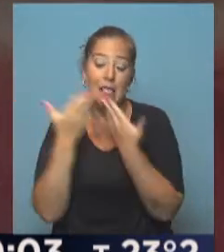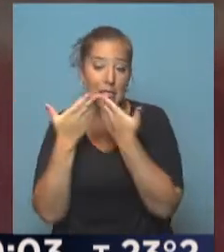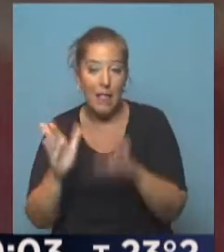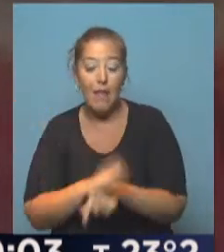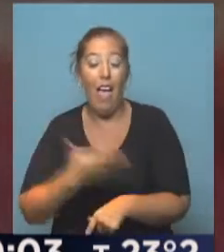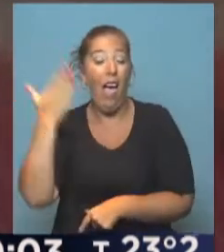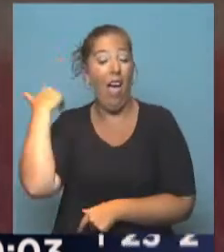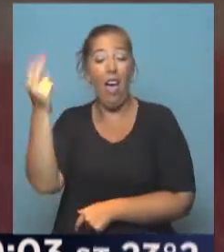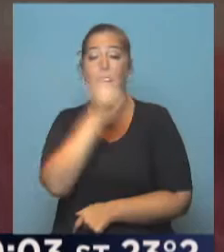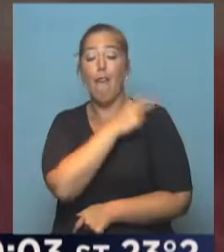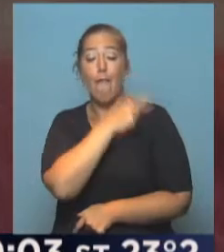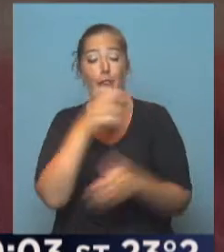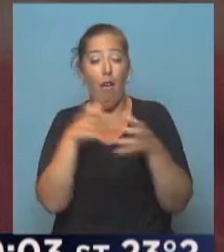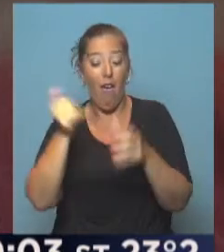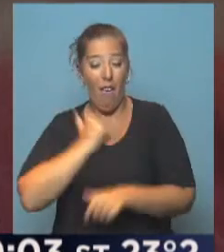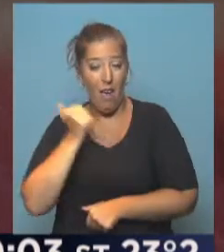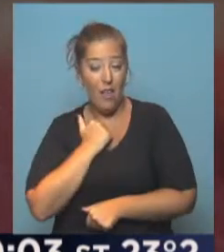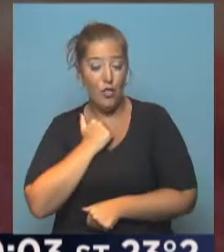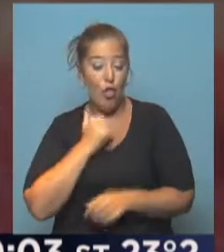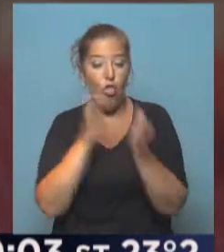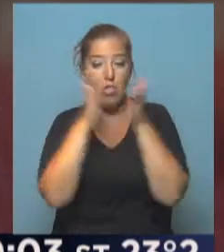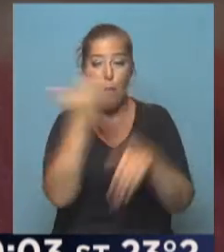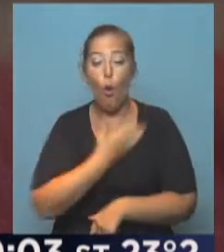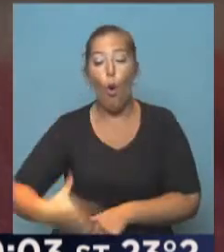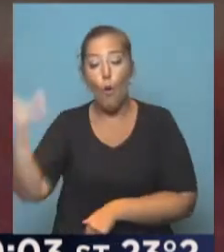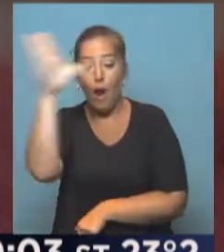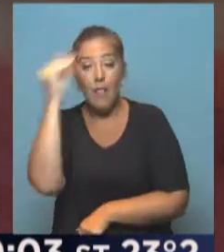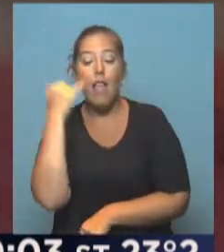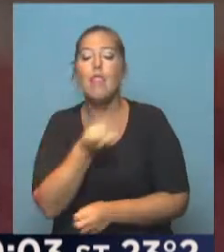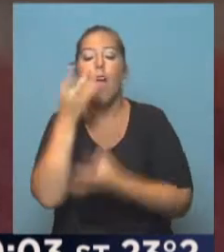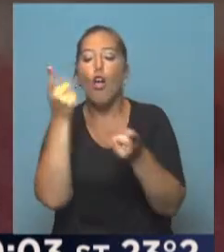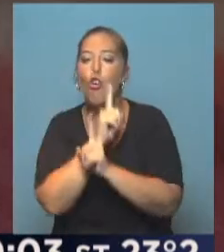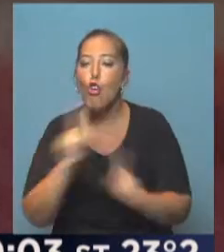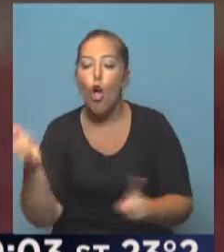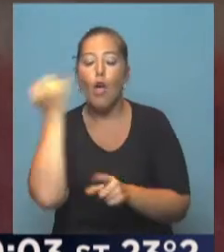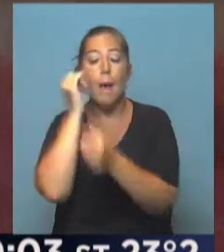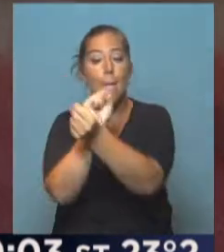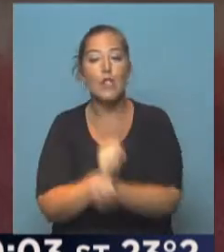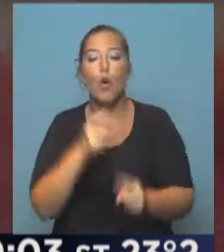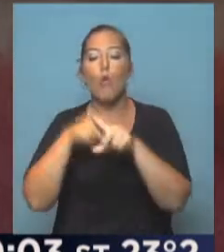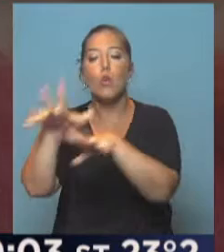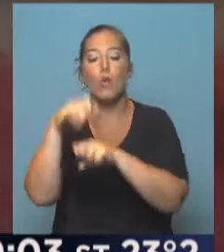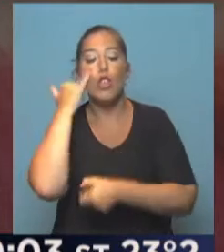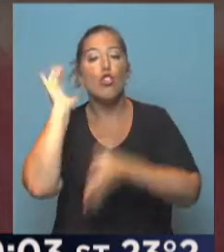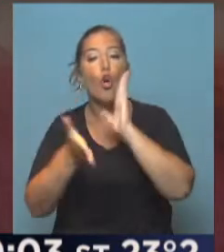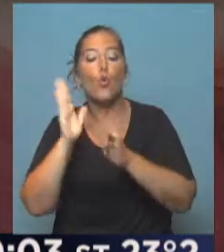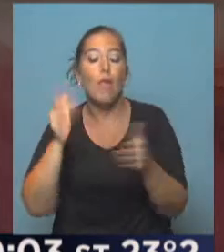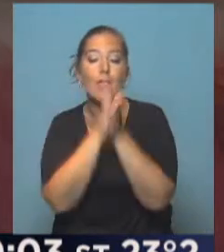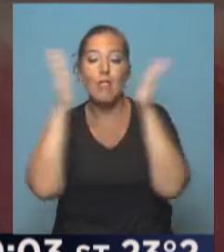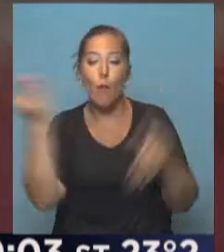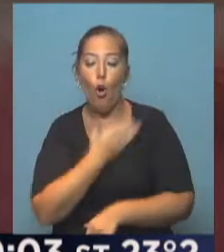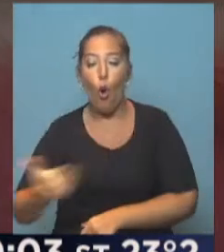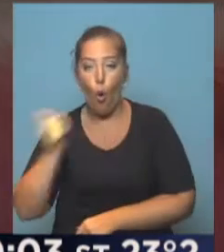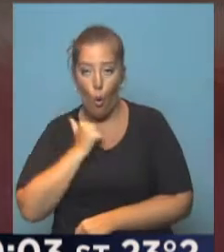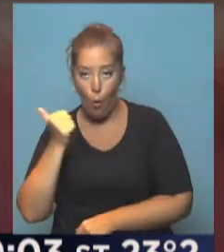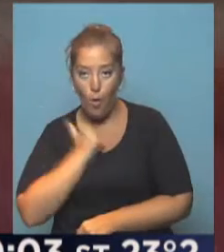ejército durante el gobierno de Cristina Kirchner, se negó a declarar hoy y quedó preso por secuestros y torturas durante la dictadura. Sí, terminó con